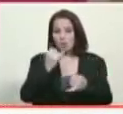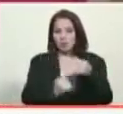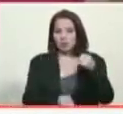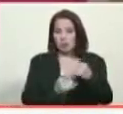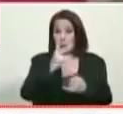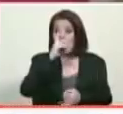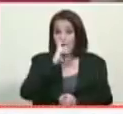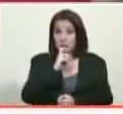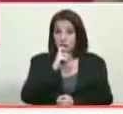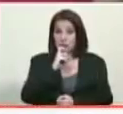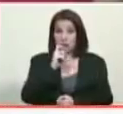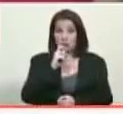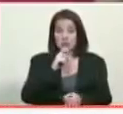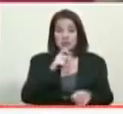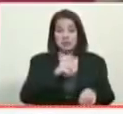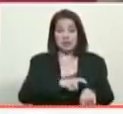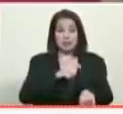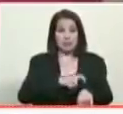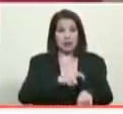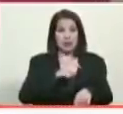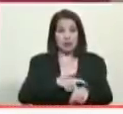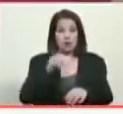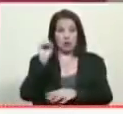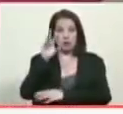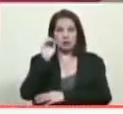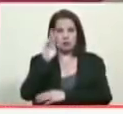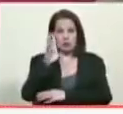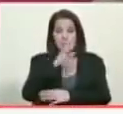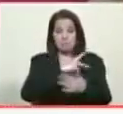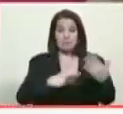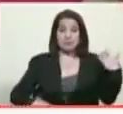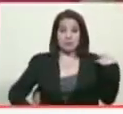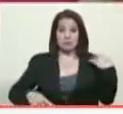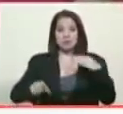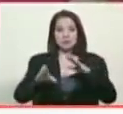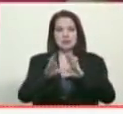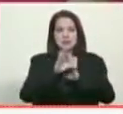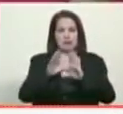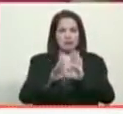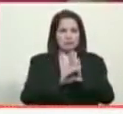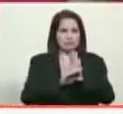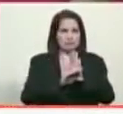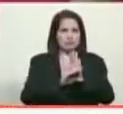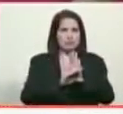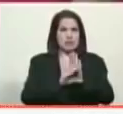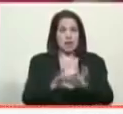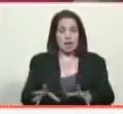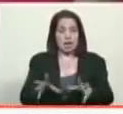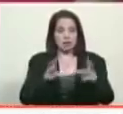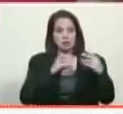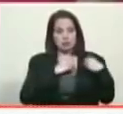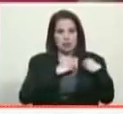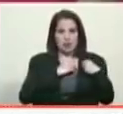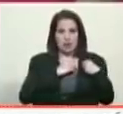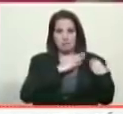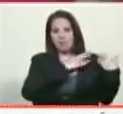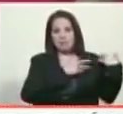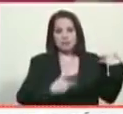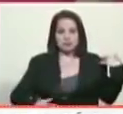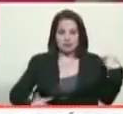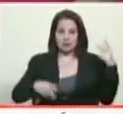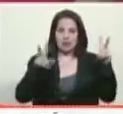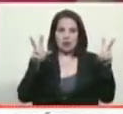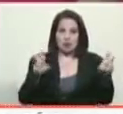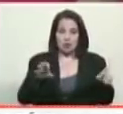periodo constitucional, el vicepresidente ejecutivo o la vicepresidenta ejecutiva asumirá la presidencia de la